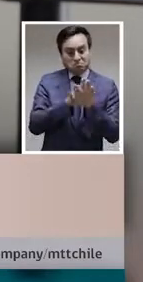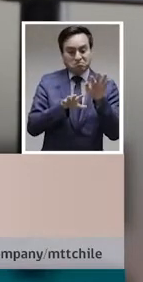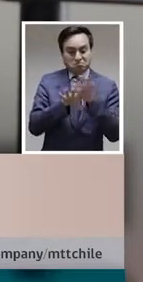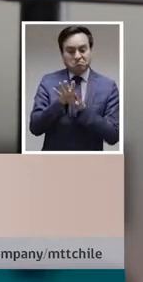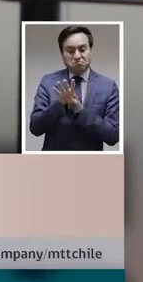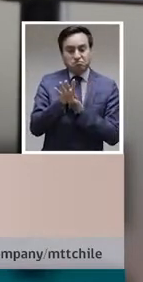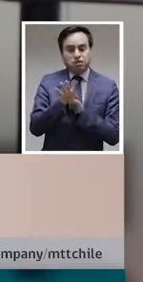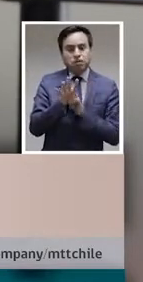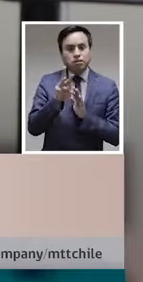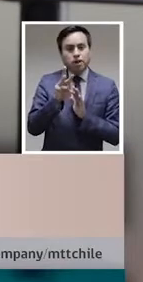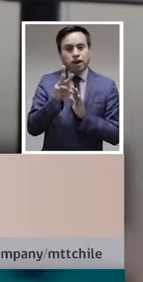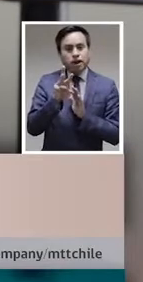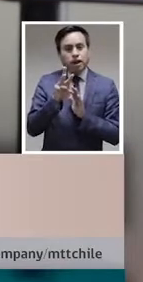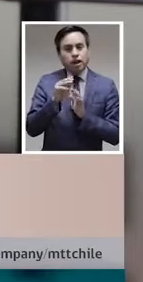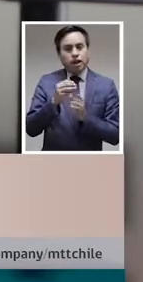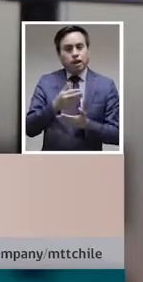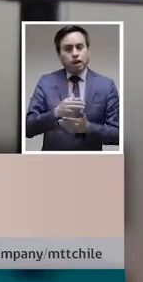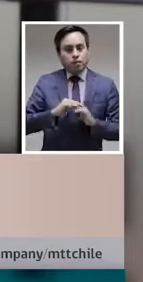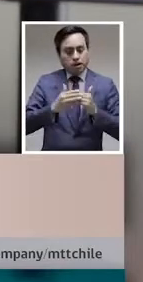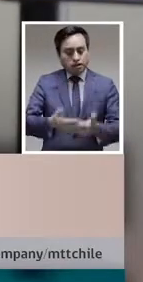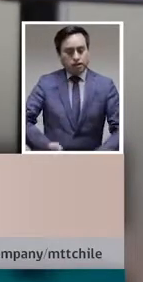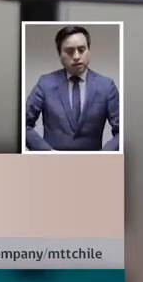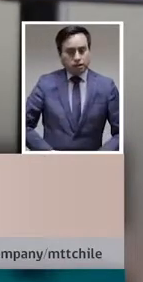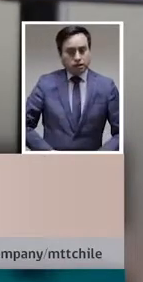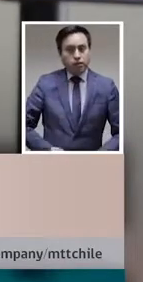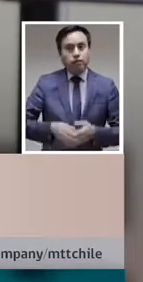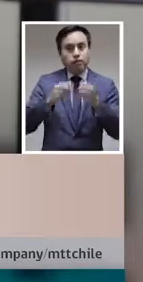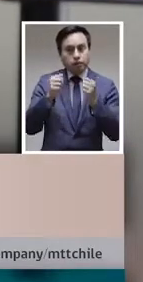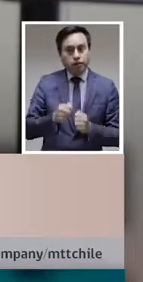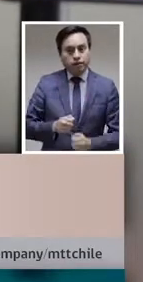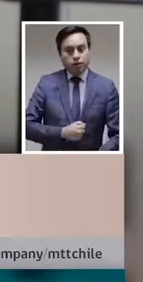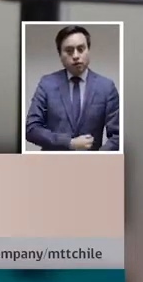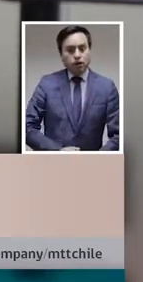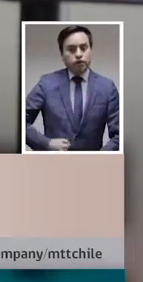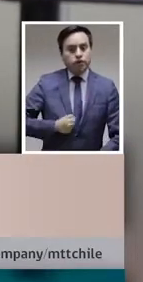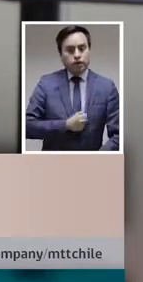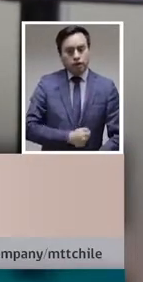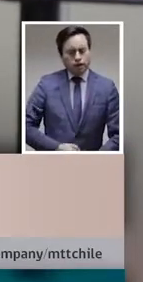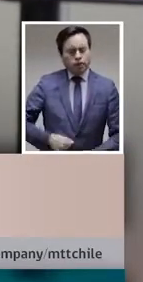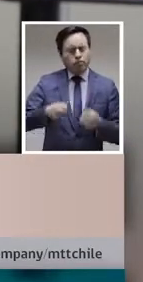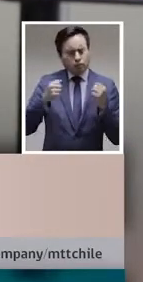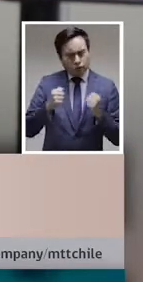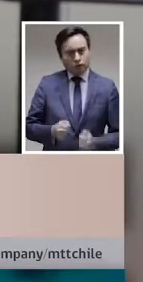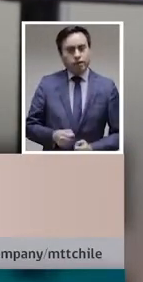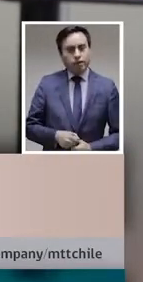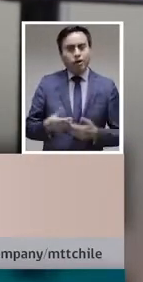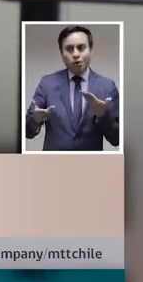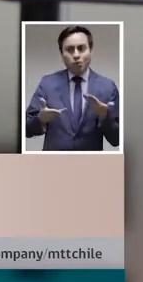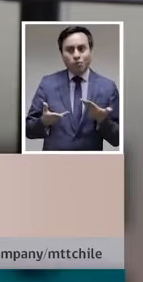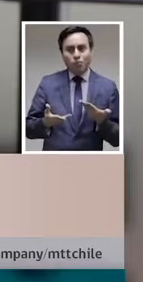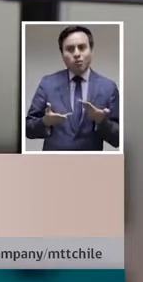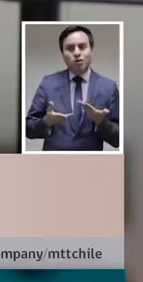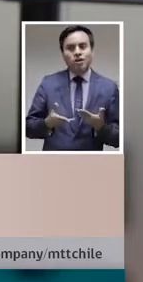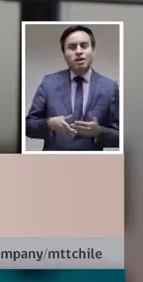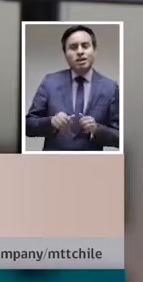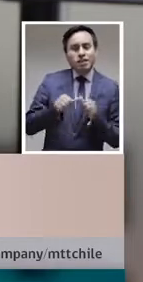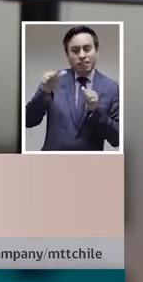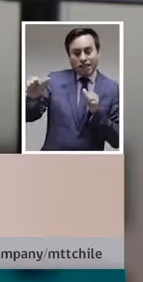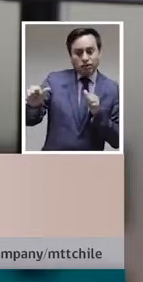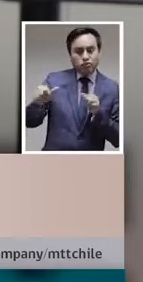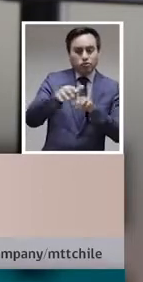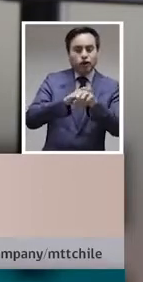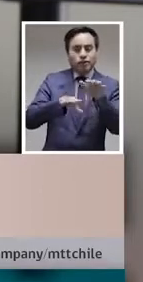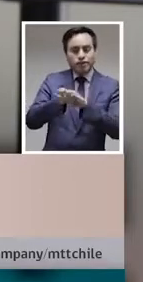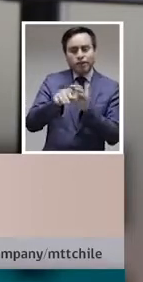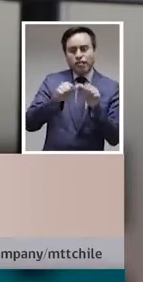ejemplo, a una mamá embarazada hacerle una ecografía. ¿Cómo? Recibiendo señales en este